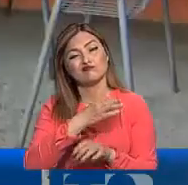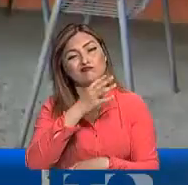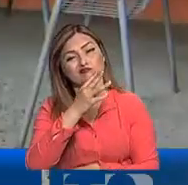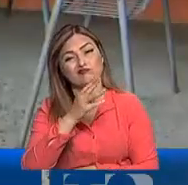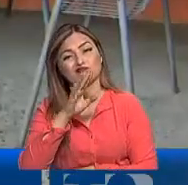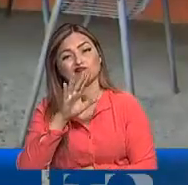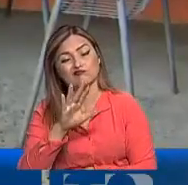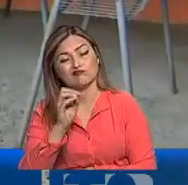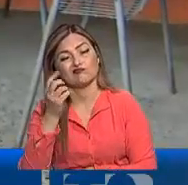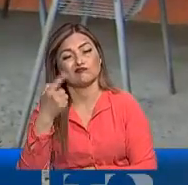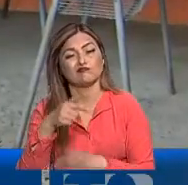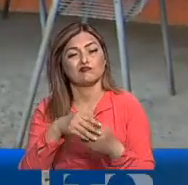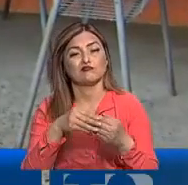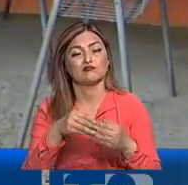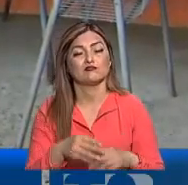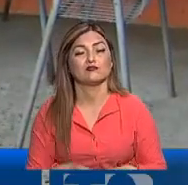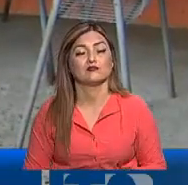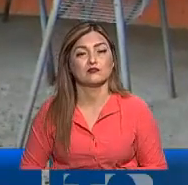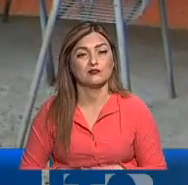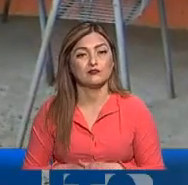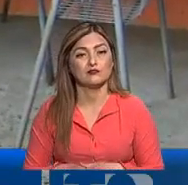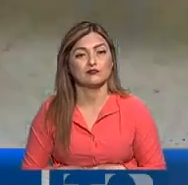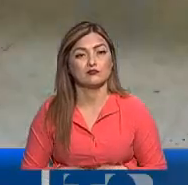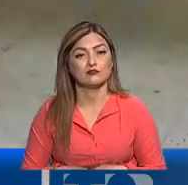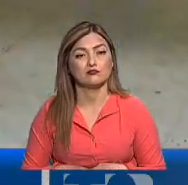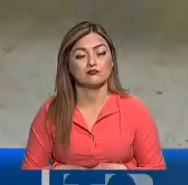650 millones de dólares valeriano a 24 horas